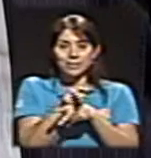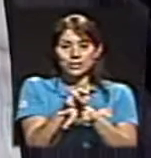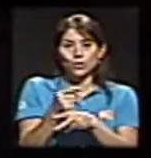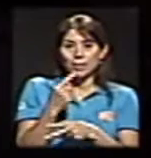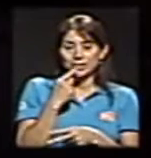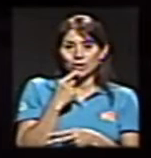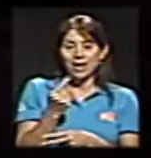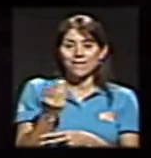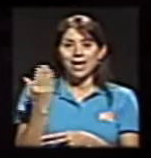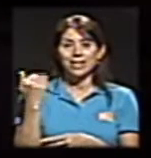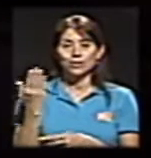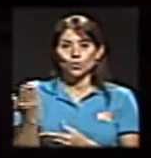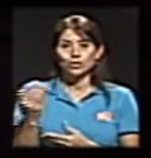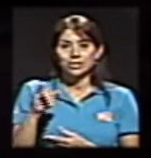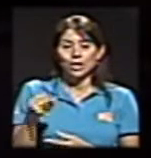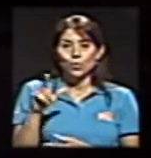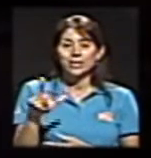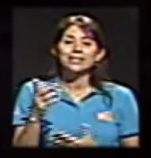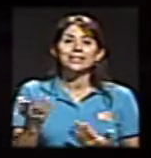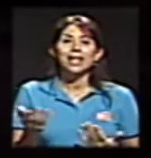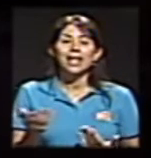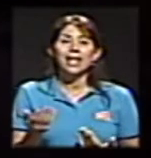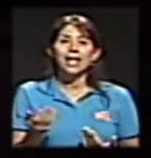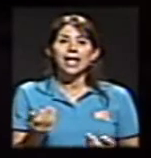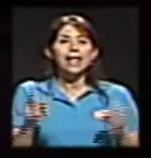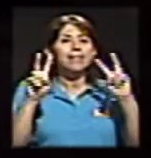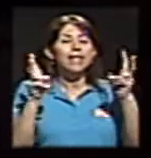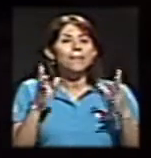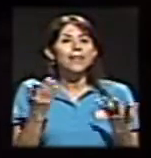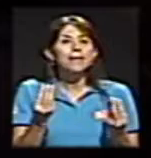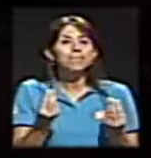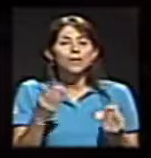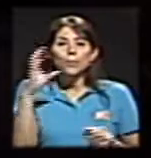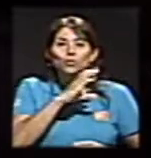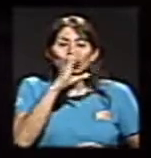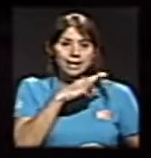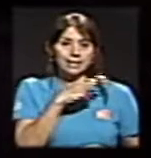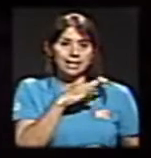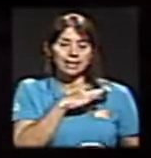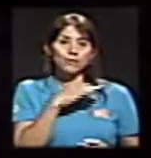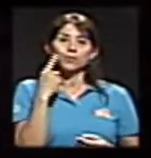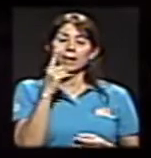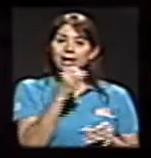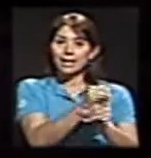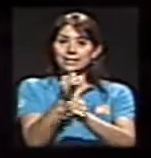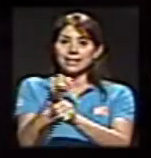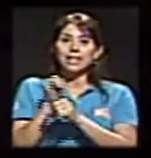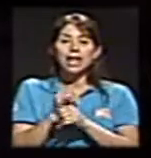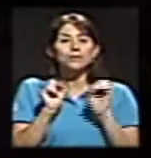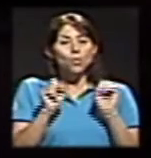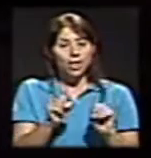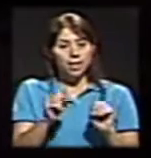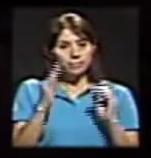Luis, el tema de buscar los incentivos para que las entidades gestionen adecuadamente los